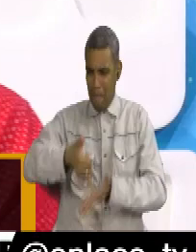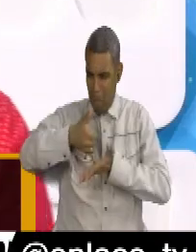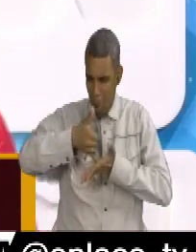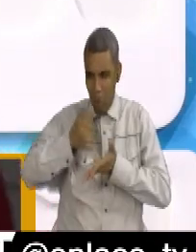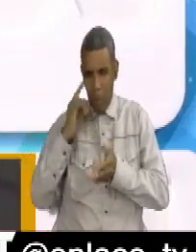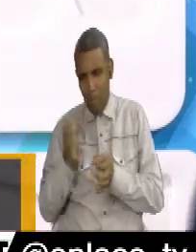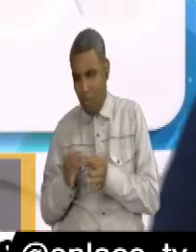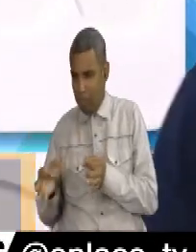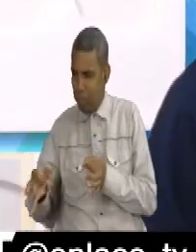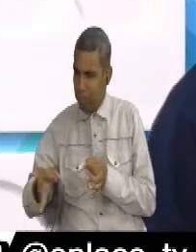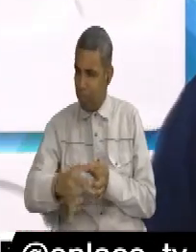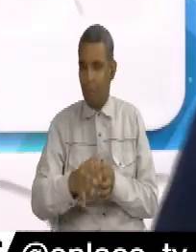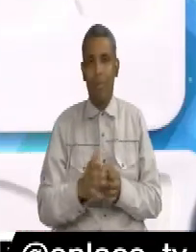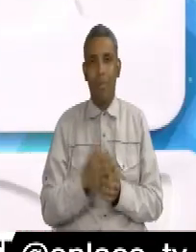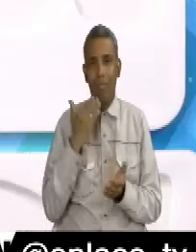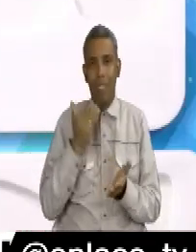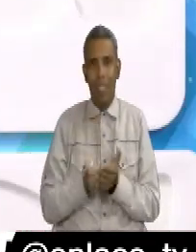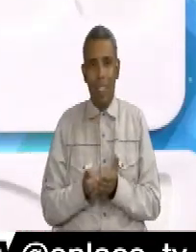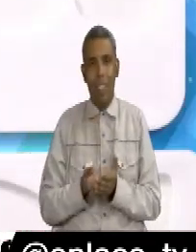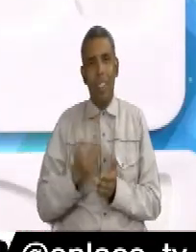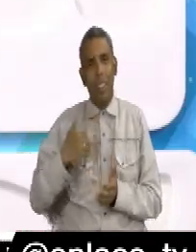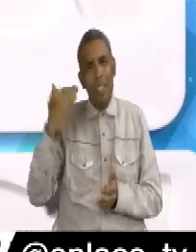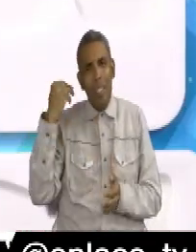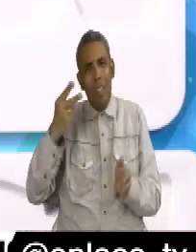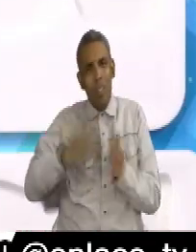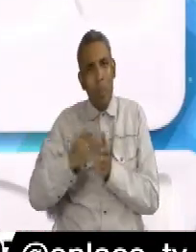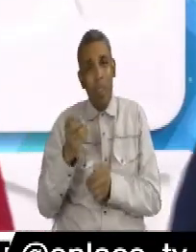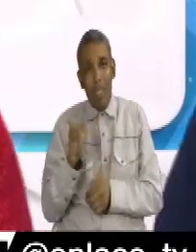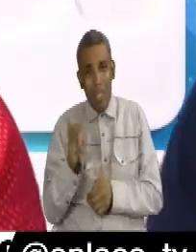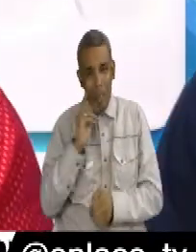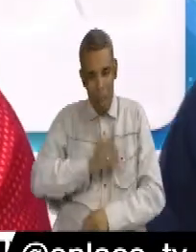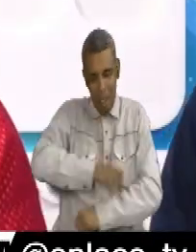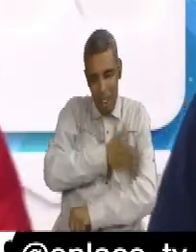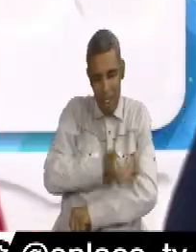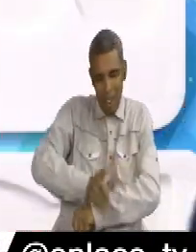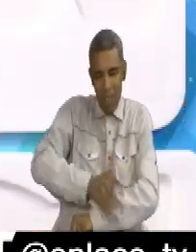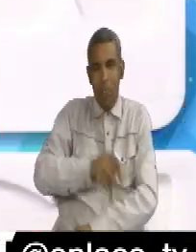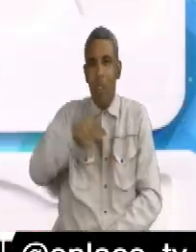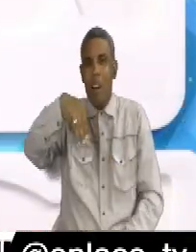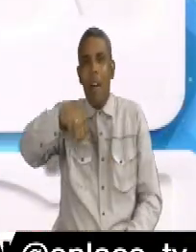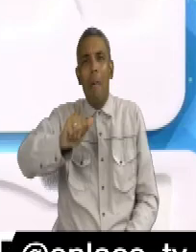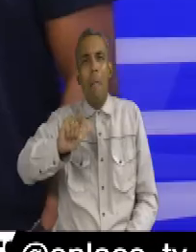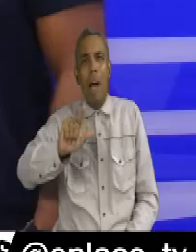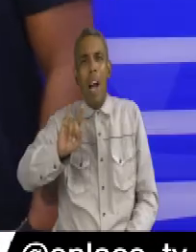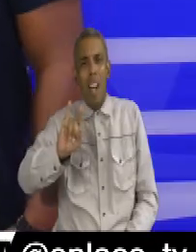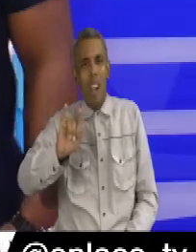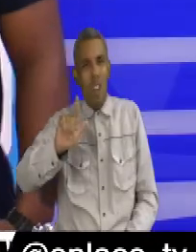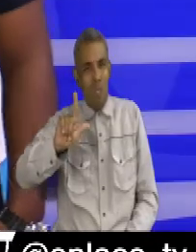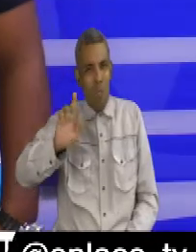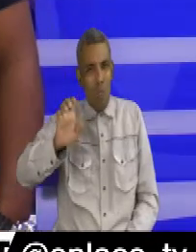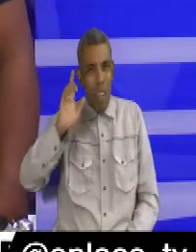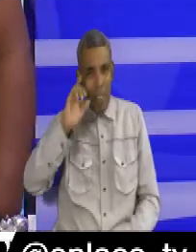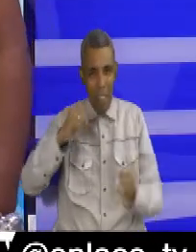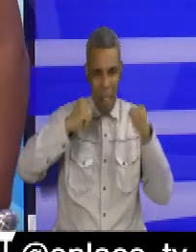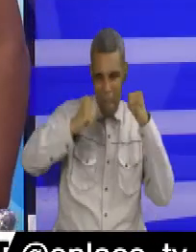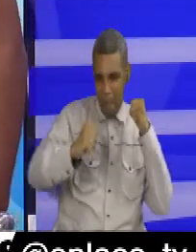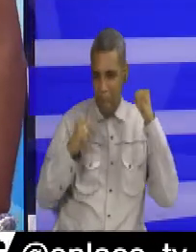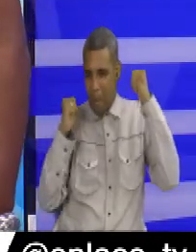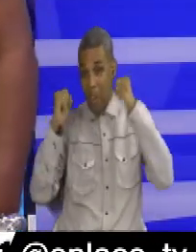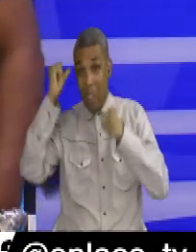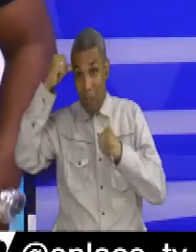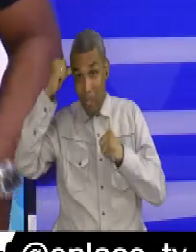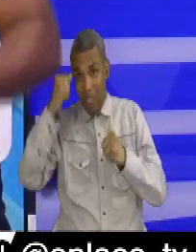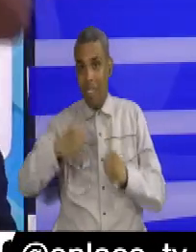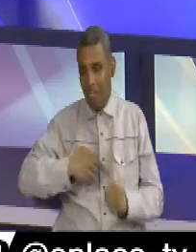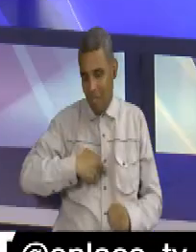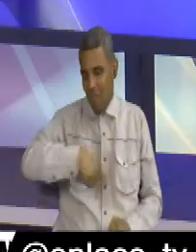hicimos en el 2013 para el carnaval. Y estamos trabajando fuertemente, somos un dúo perfecto, dinámico, que siempre estamos activados con lo que está de moda y lo